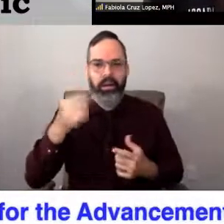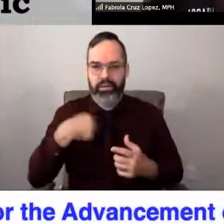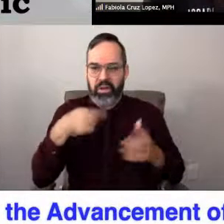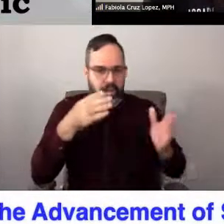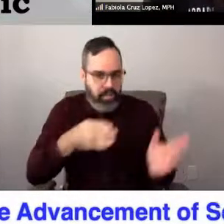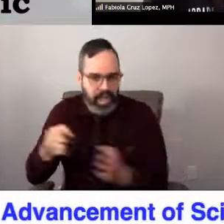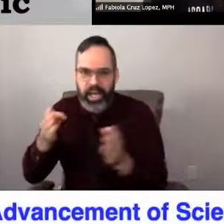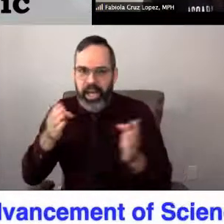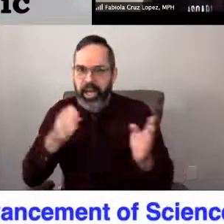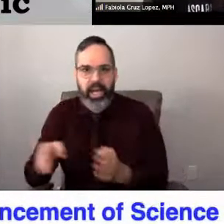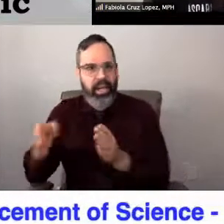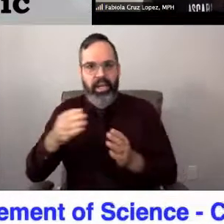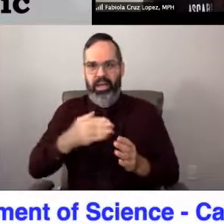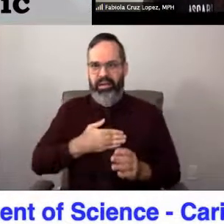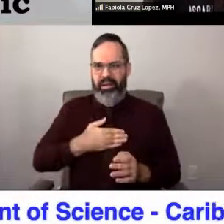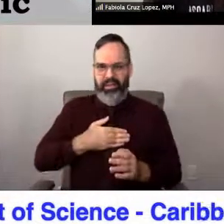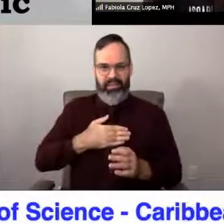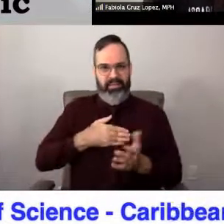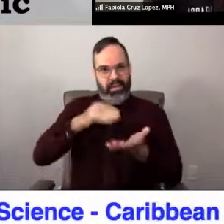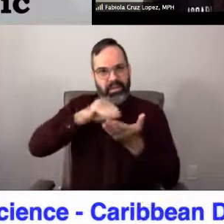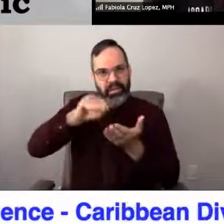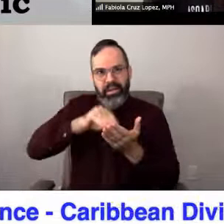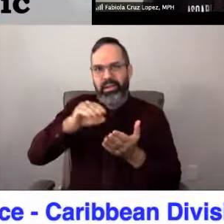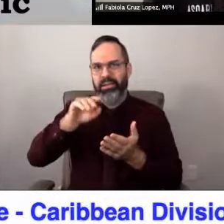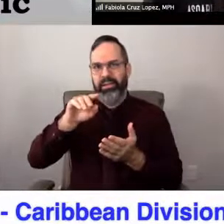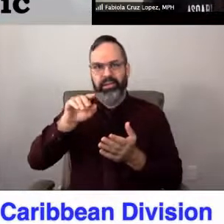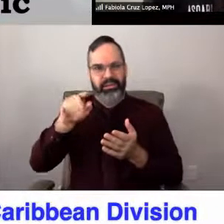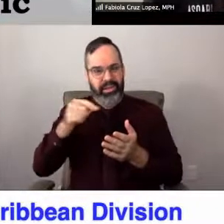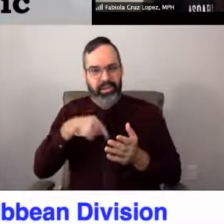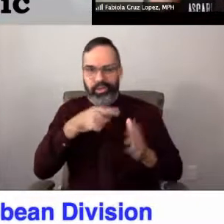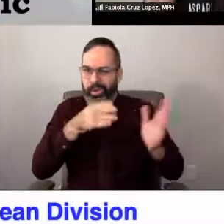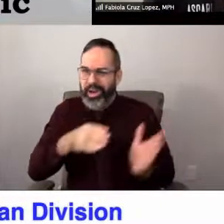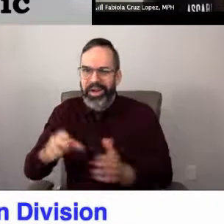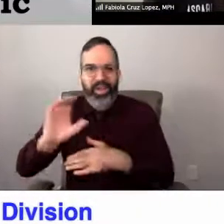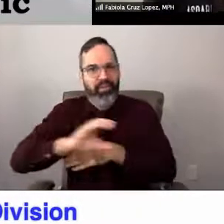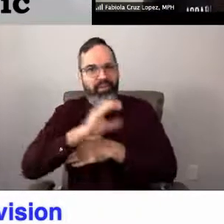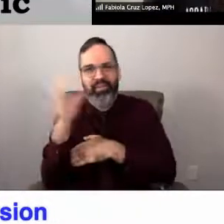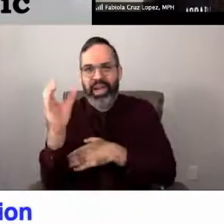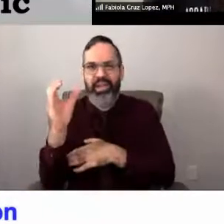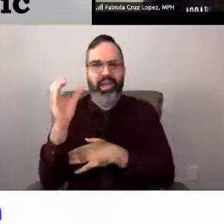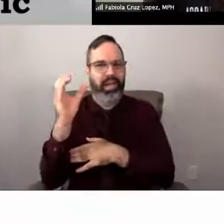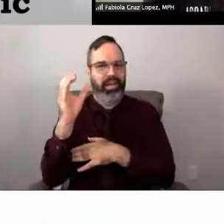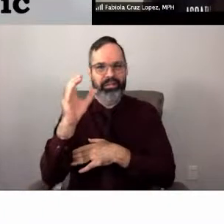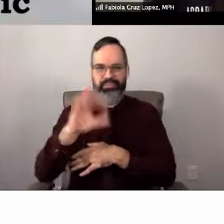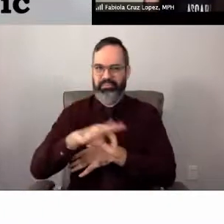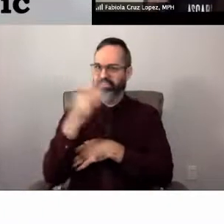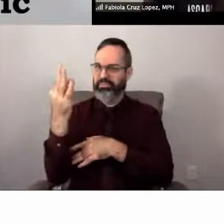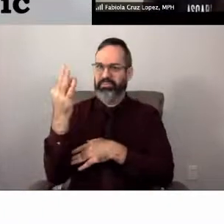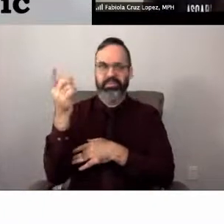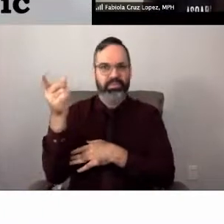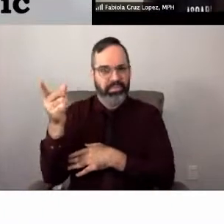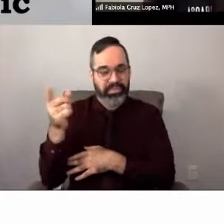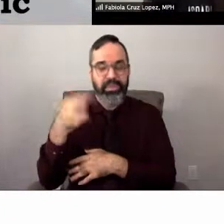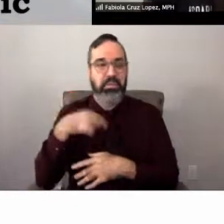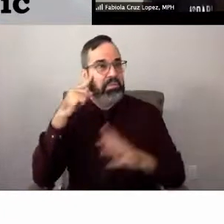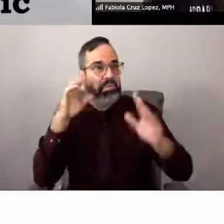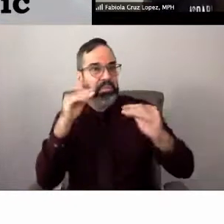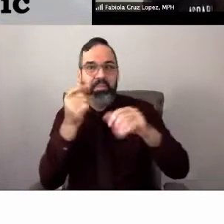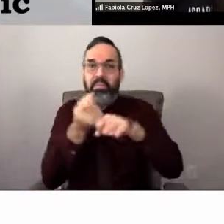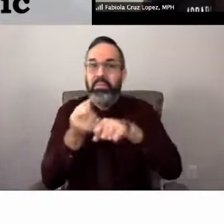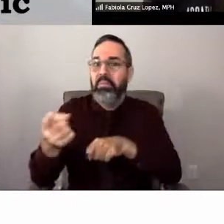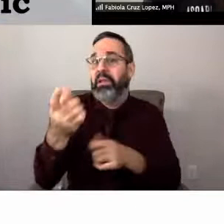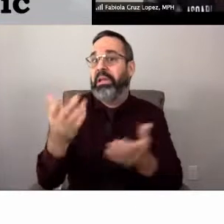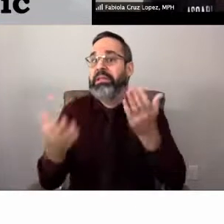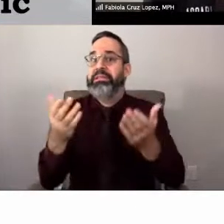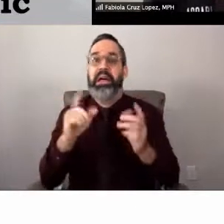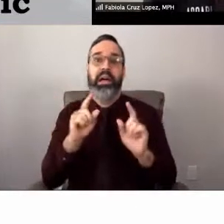estábamos terminando fiestas navideñas, pensábamos que quizás teníamos la oportunidad de que el próximo año, ¿verdad?, íbamos